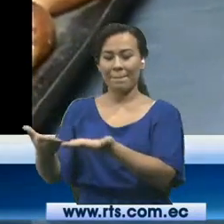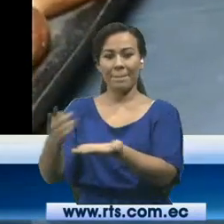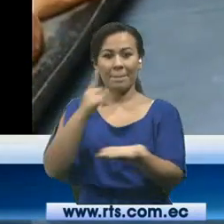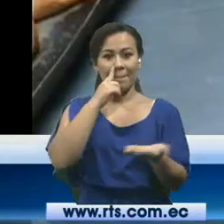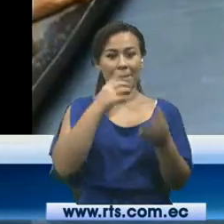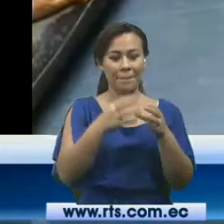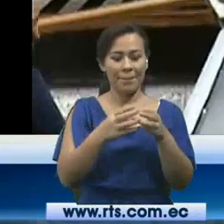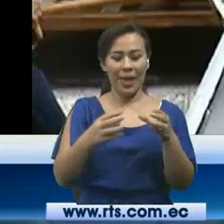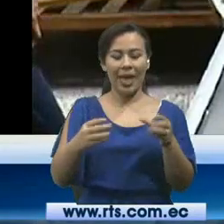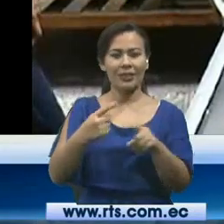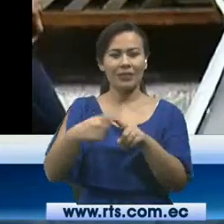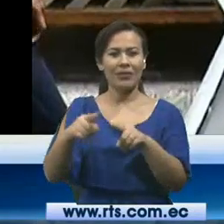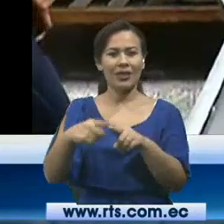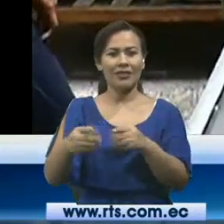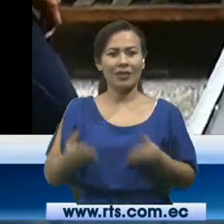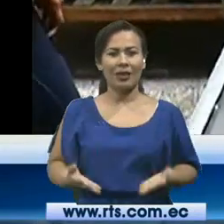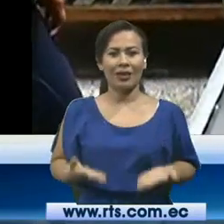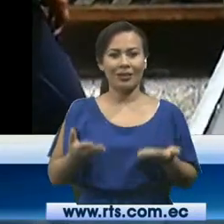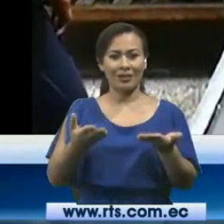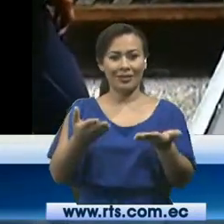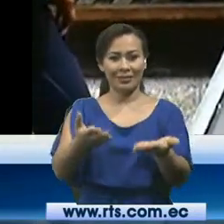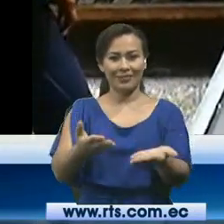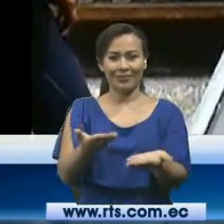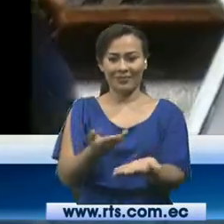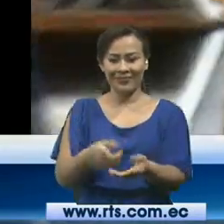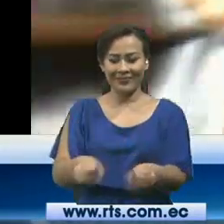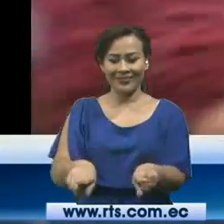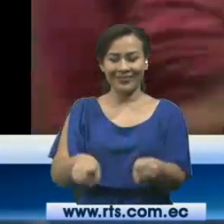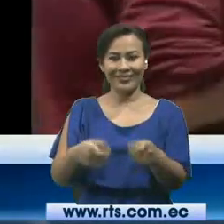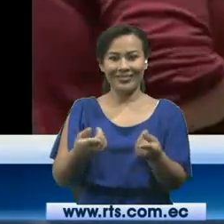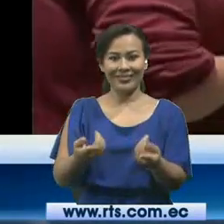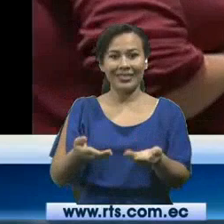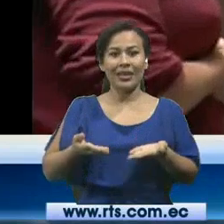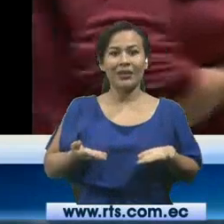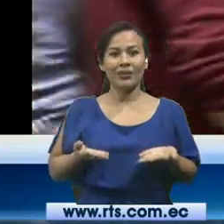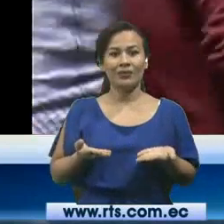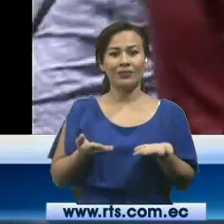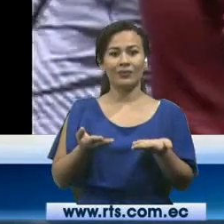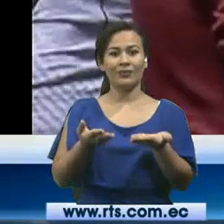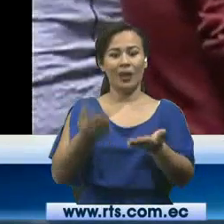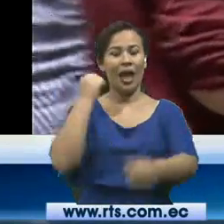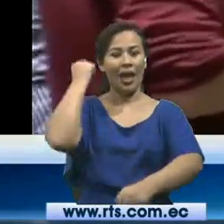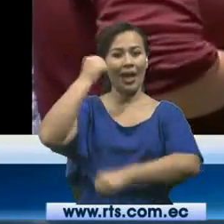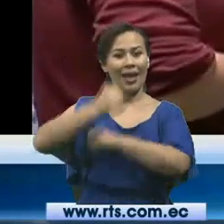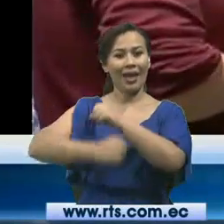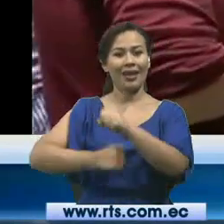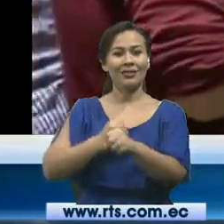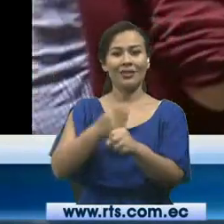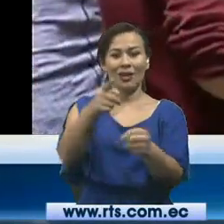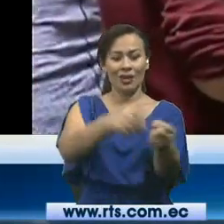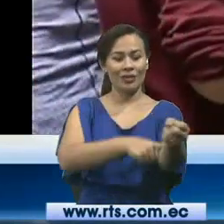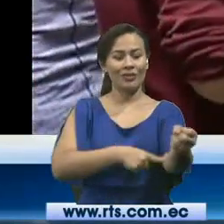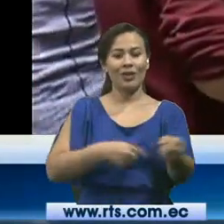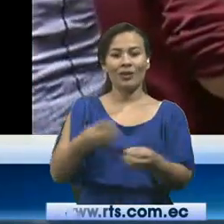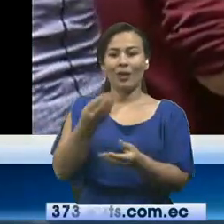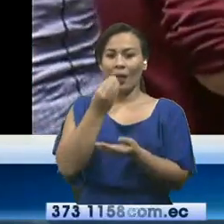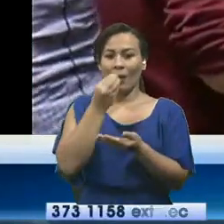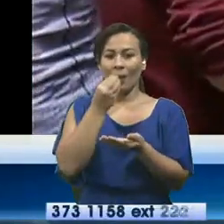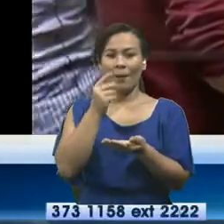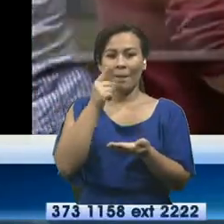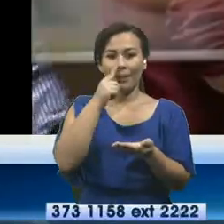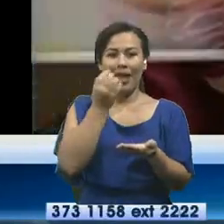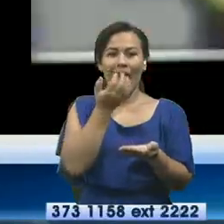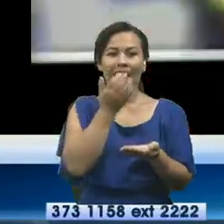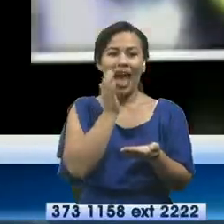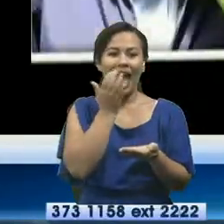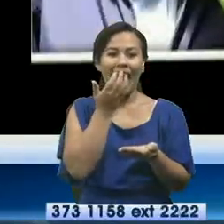hecho en horno de leña. Es una verdadera tradición en esta urbe comprar el pan calientito de todos los sabores y tamaños. De toda la